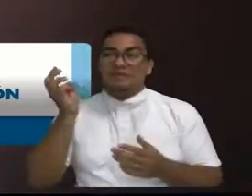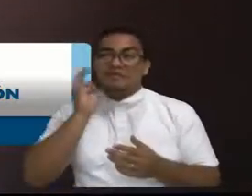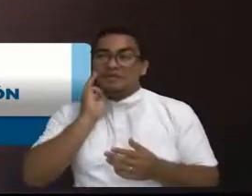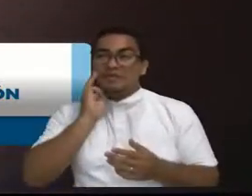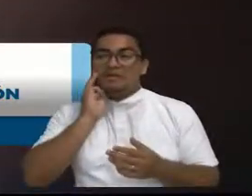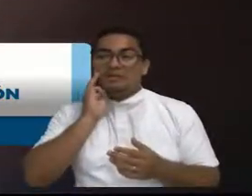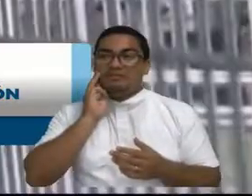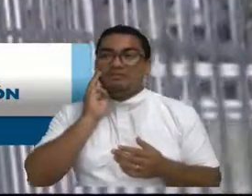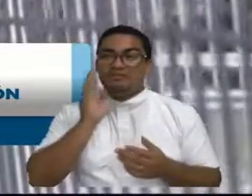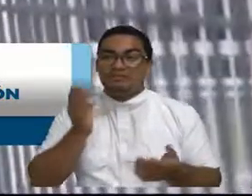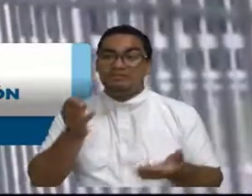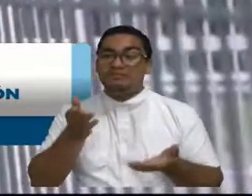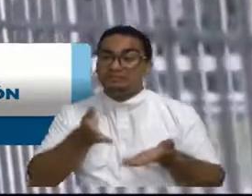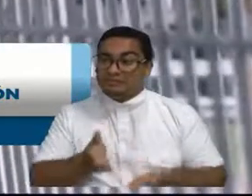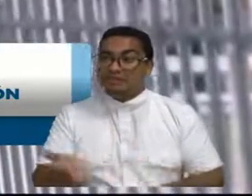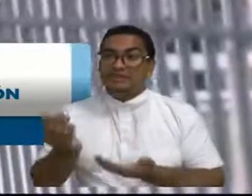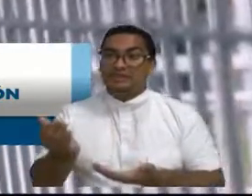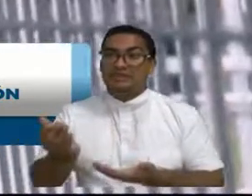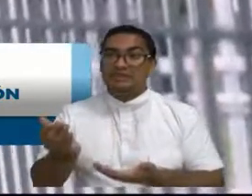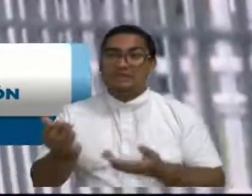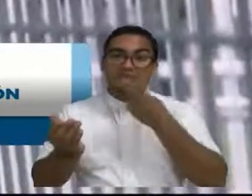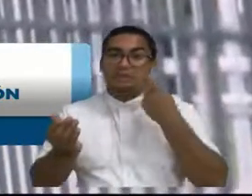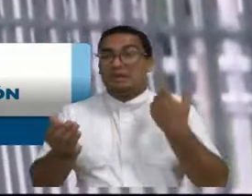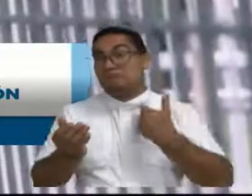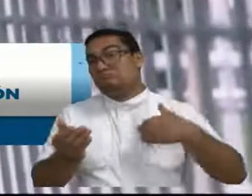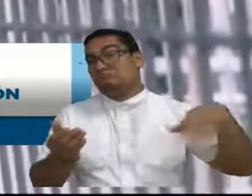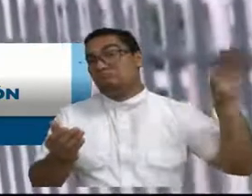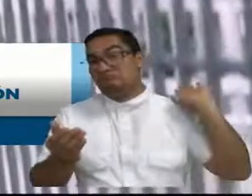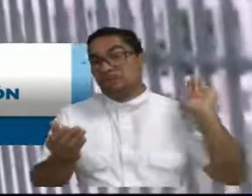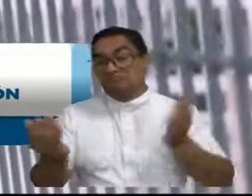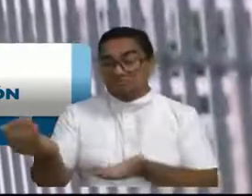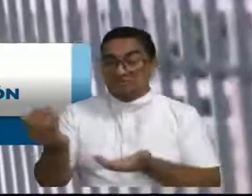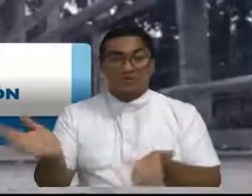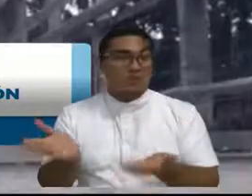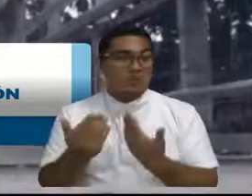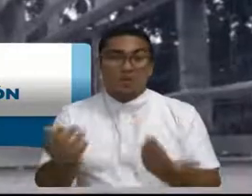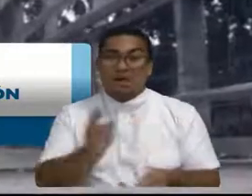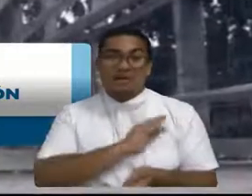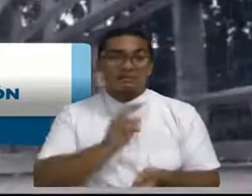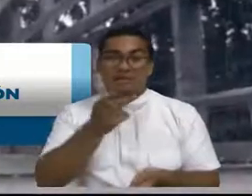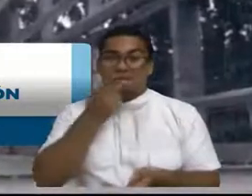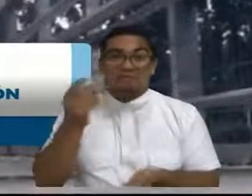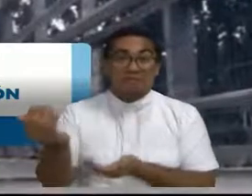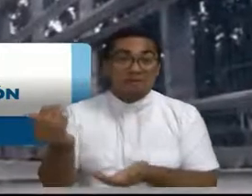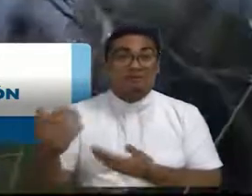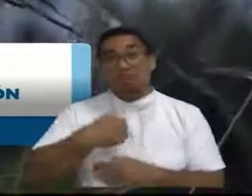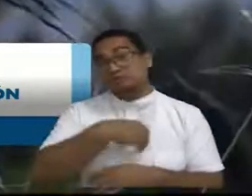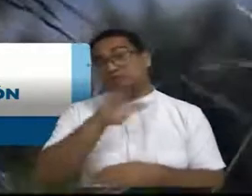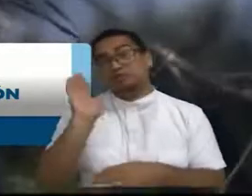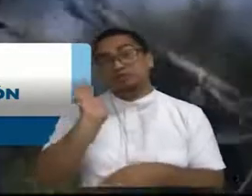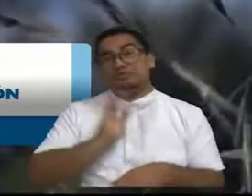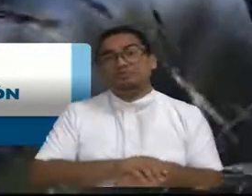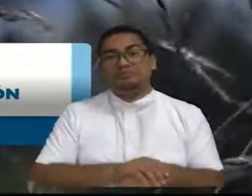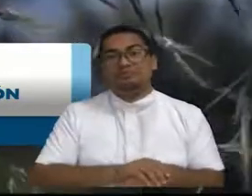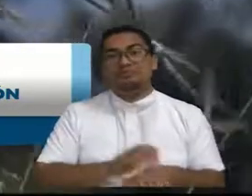que el padre del niño no quiere saber nada de ella, por ejemplo. Eso puede llevarlo a una depresión postparto. Puede